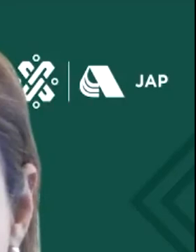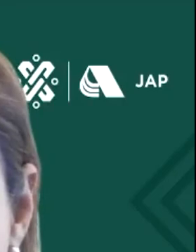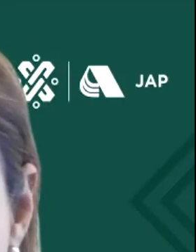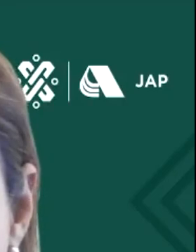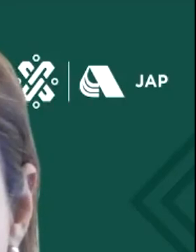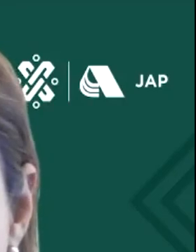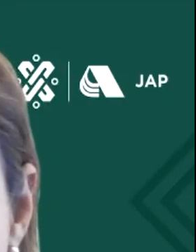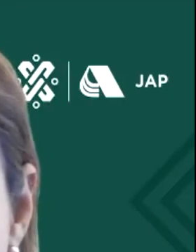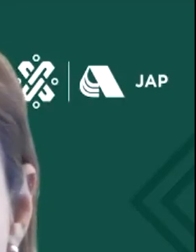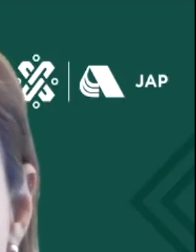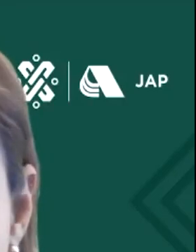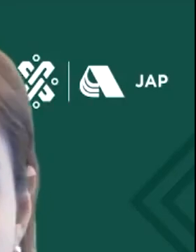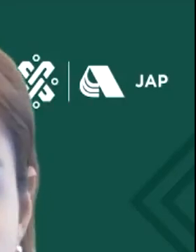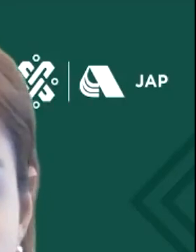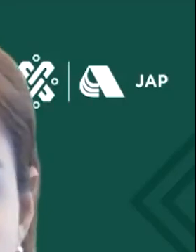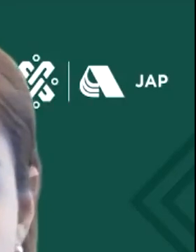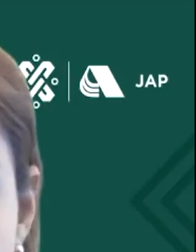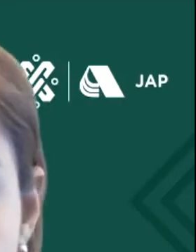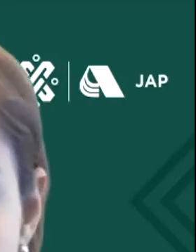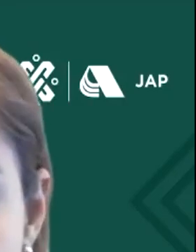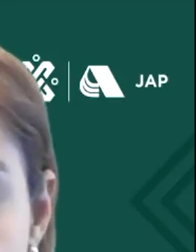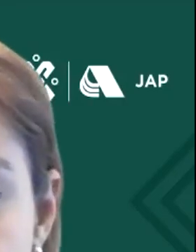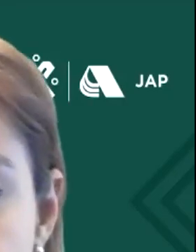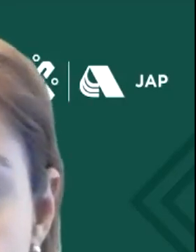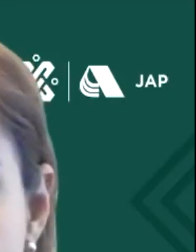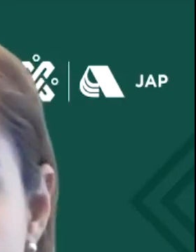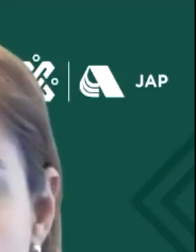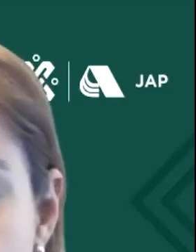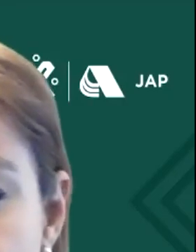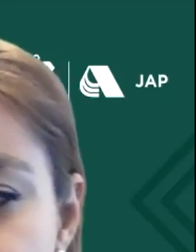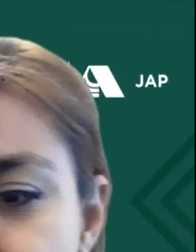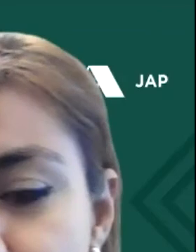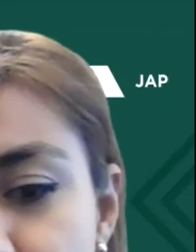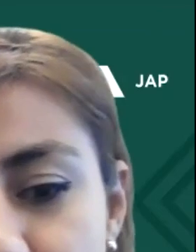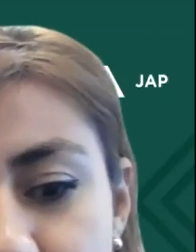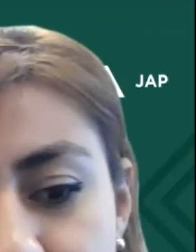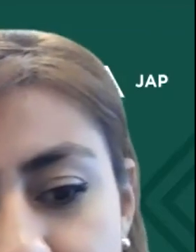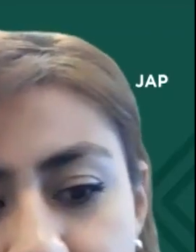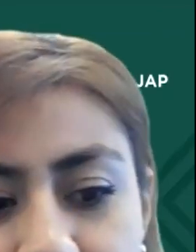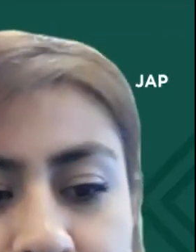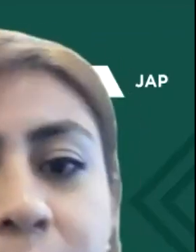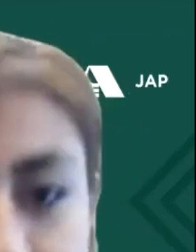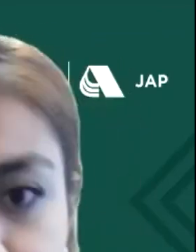¿Sí me escucharon? ¿Sí me escuchan? Sí. ¿Sí me escuchan?